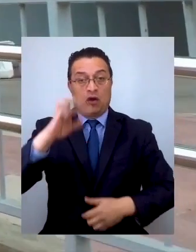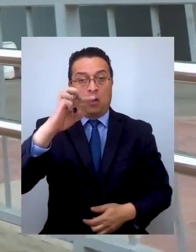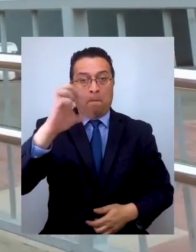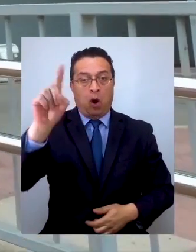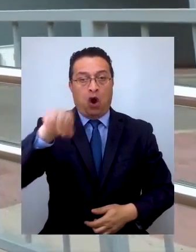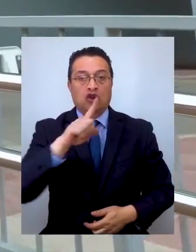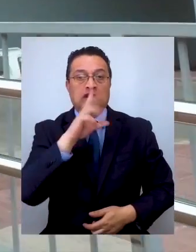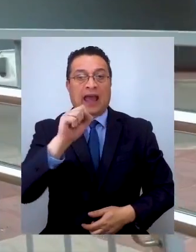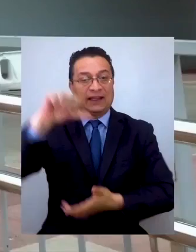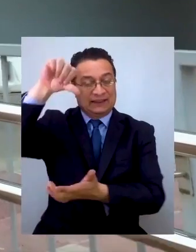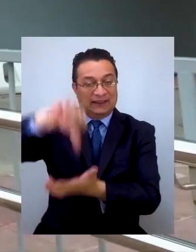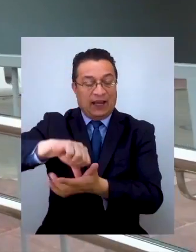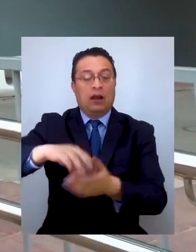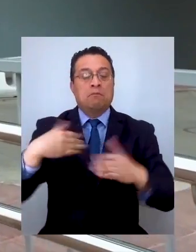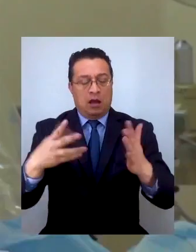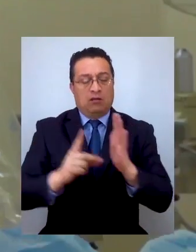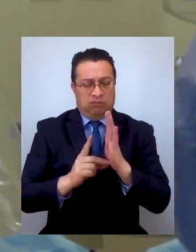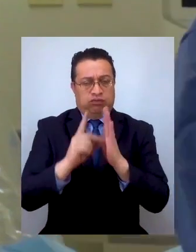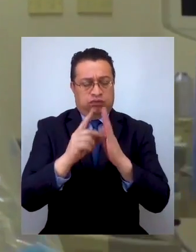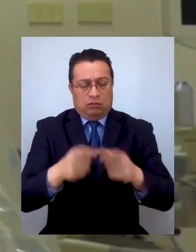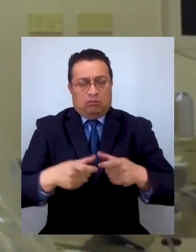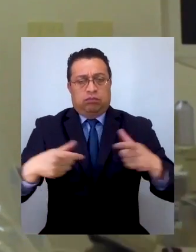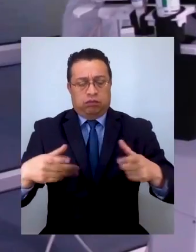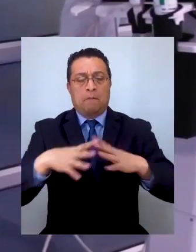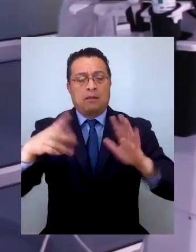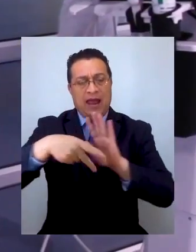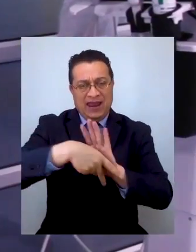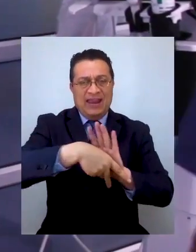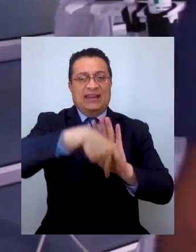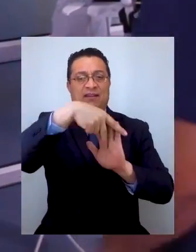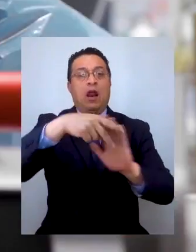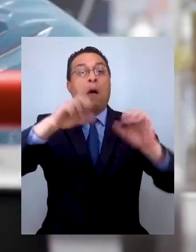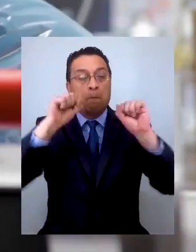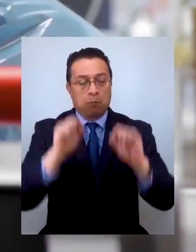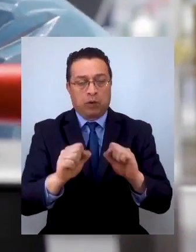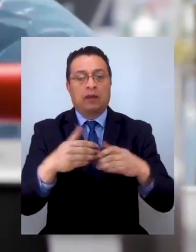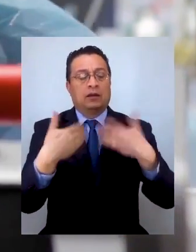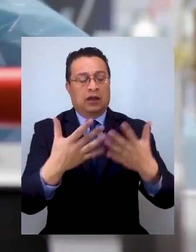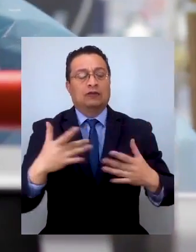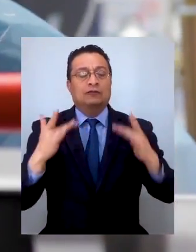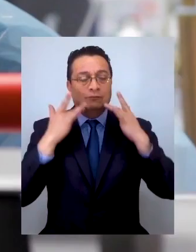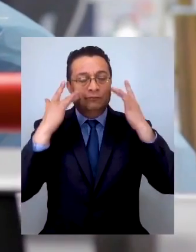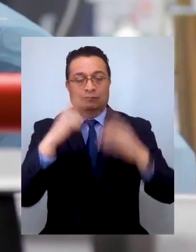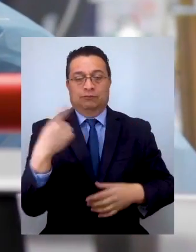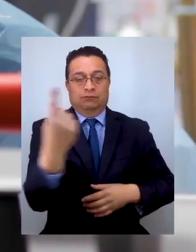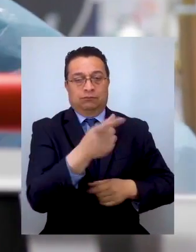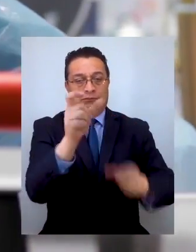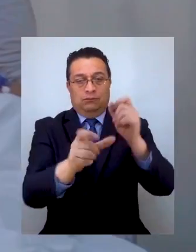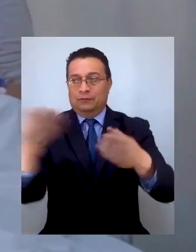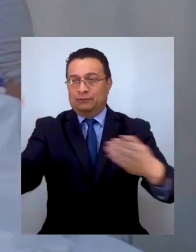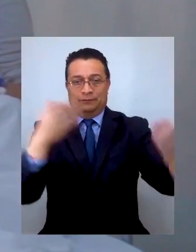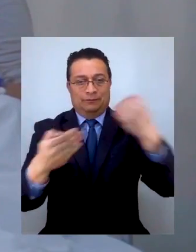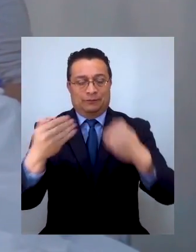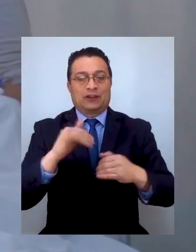posta central es seguir desarrollándonos e incrementando nuestros tratamientos de alto nivel para poder dar satisfacción a todos nuestros